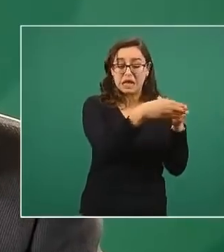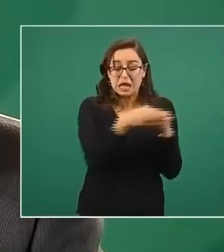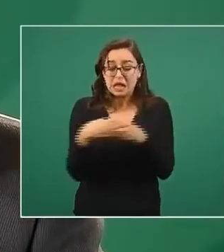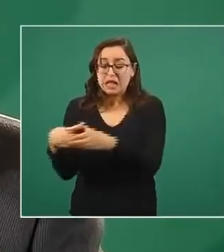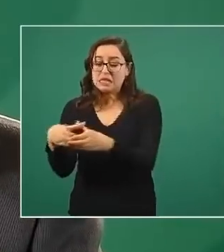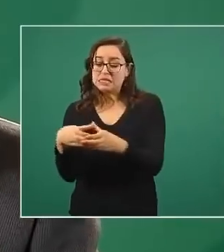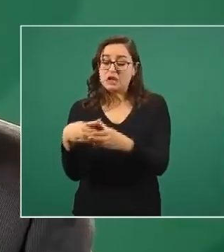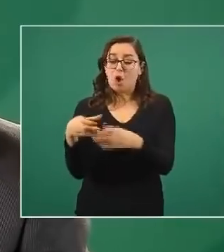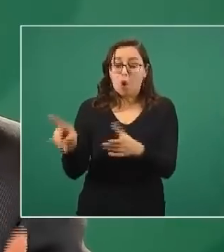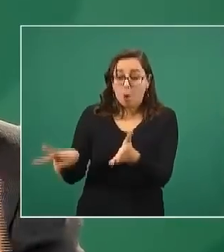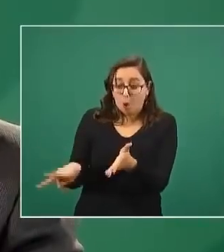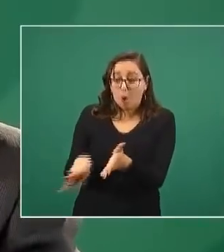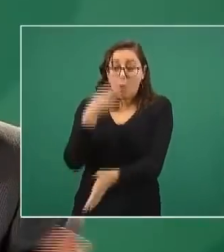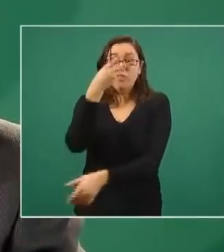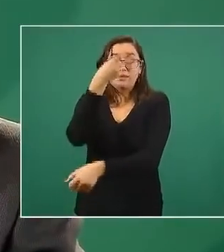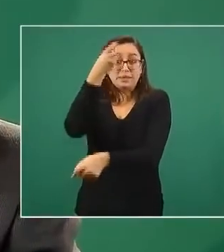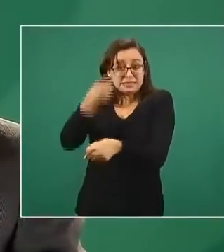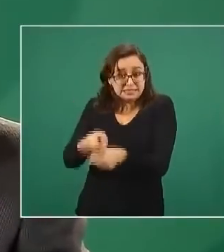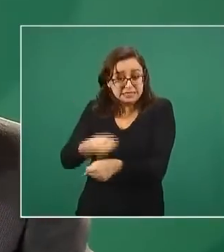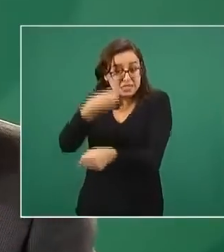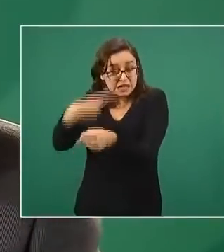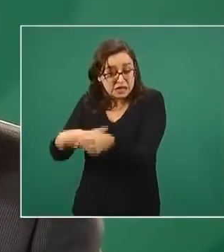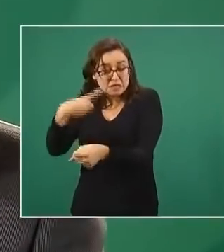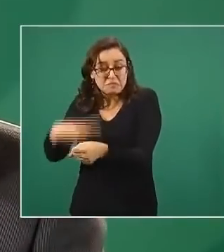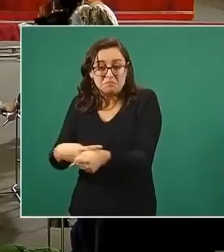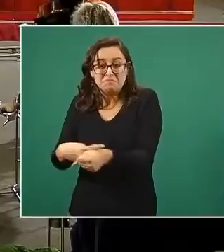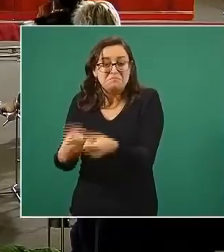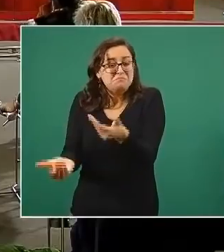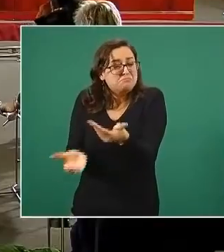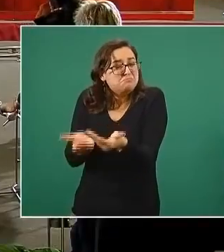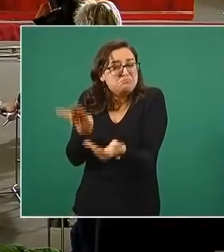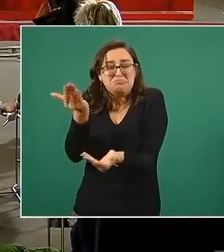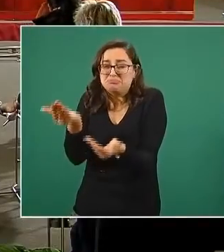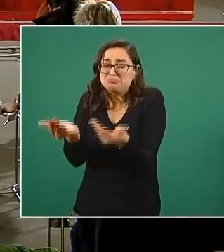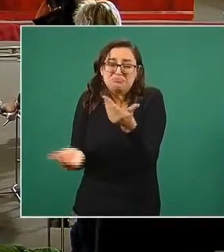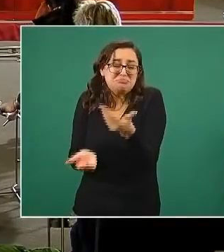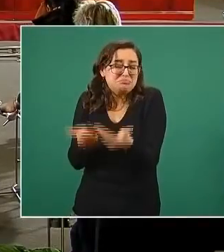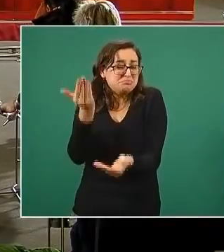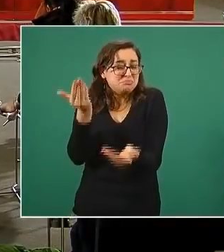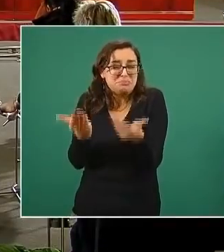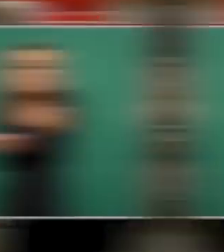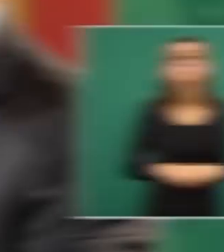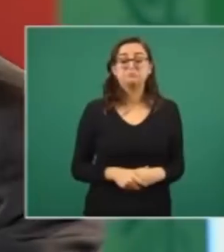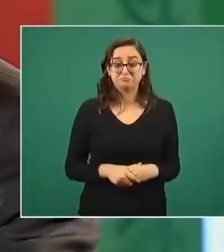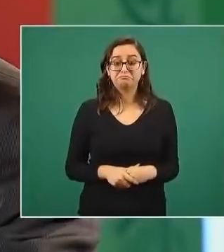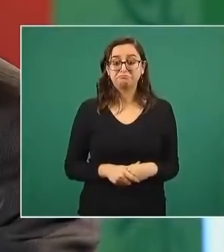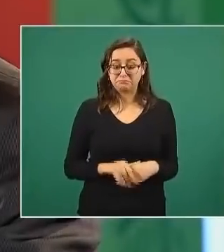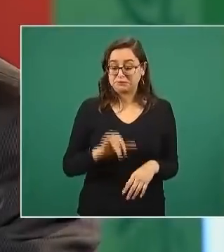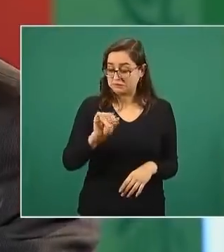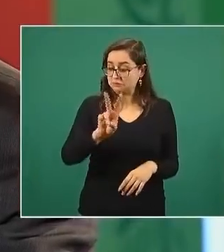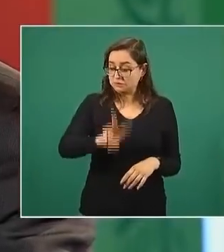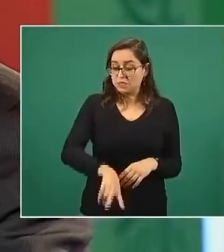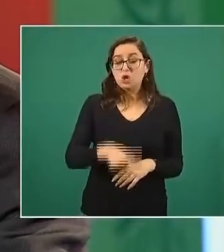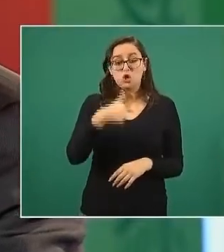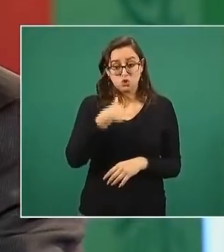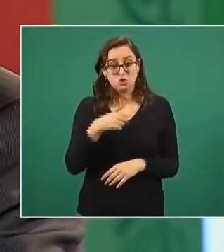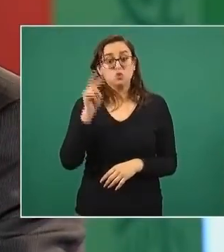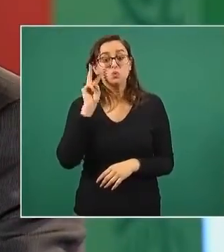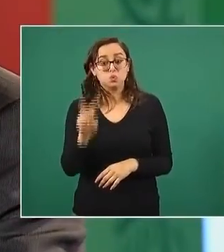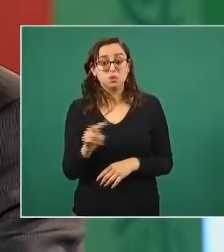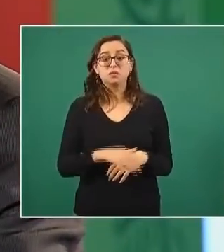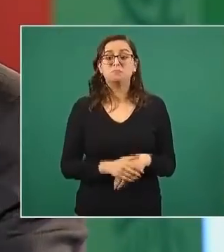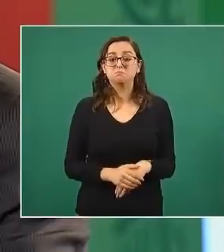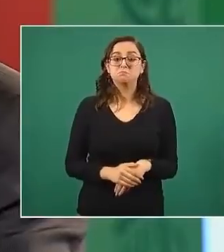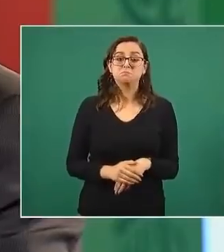que no tenía nada que ocultar pues visitó a familiares cercanos y siguieron medidas de protección y que las redes sociales y también algunos